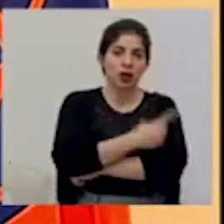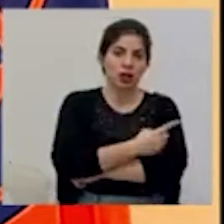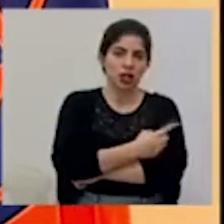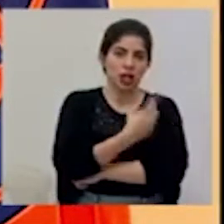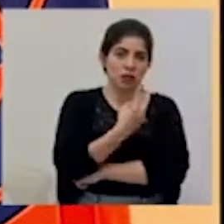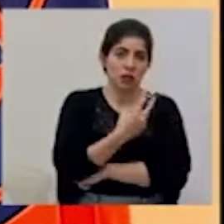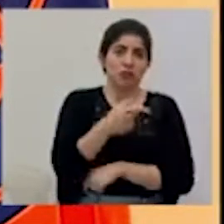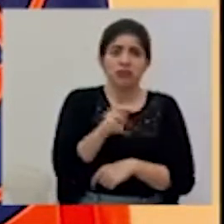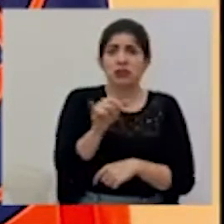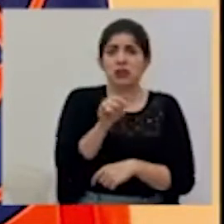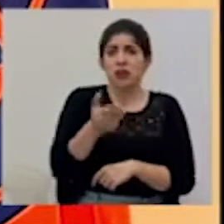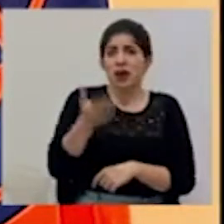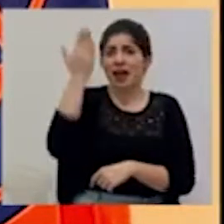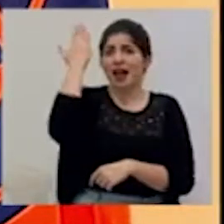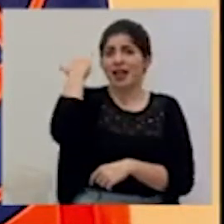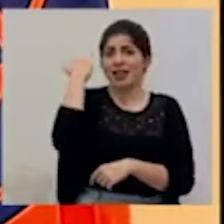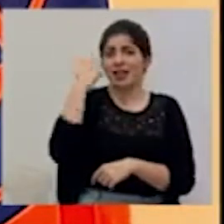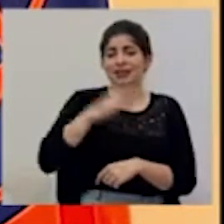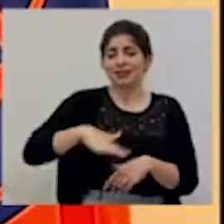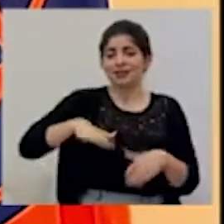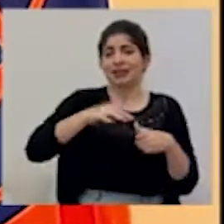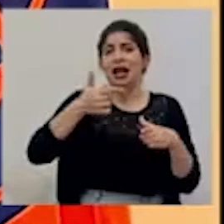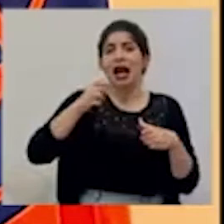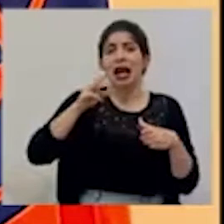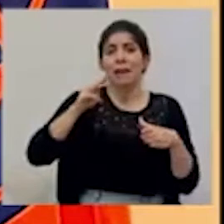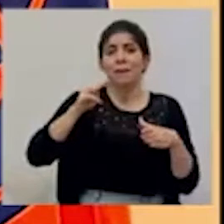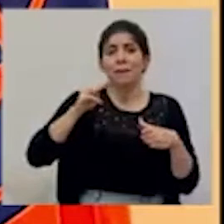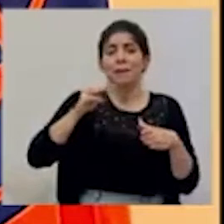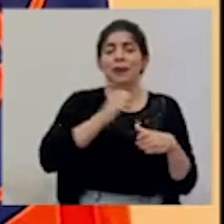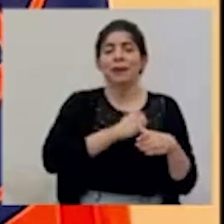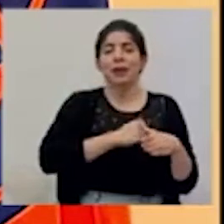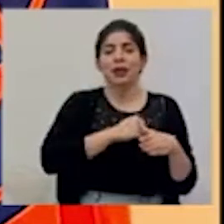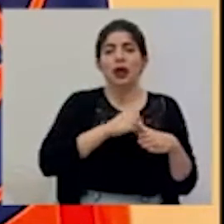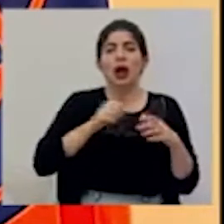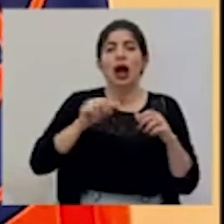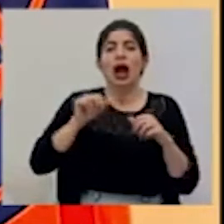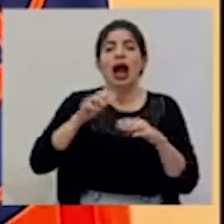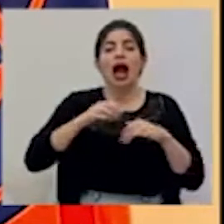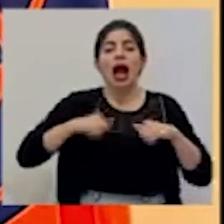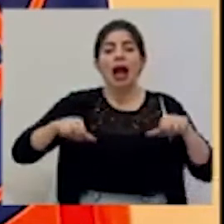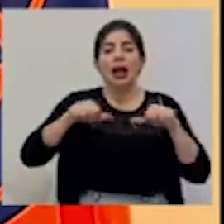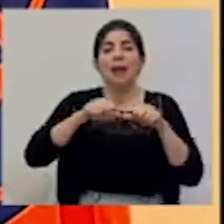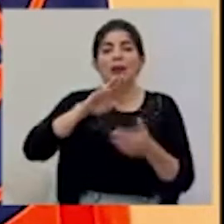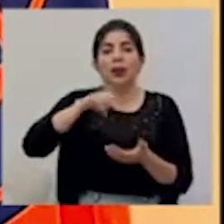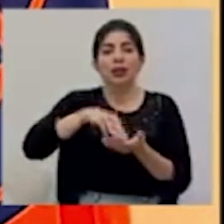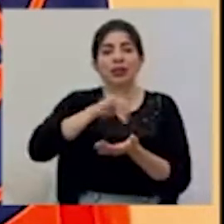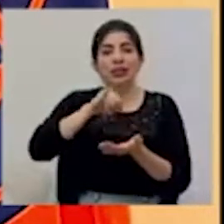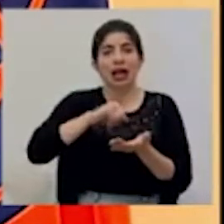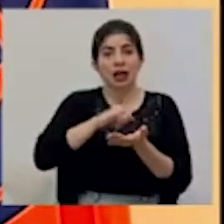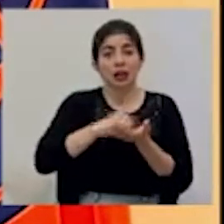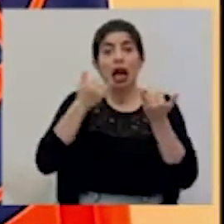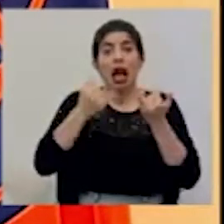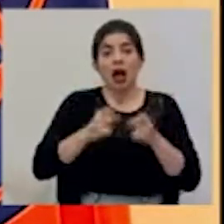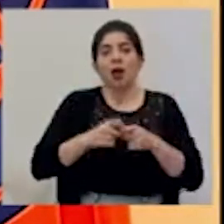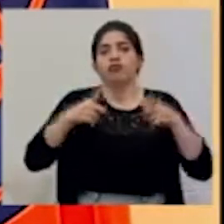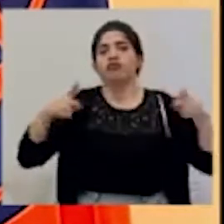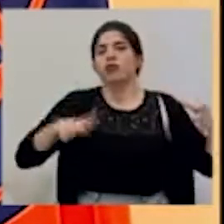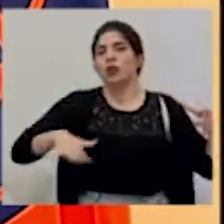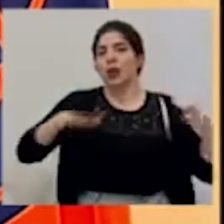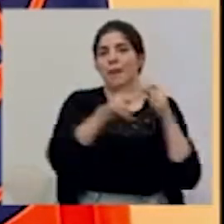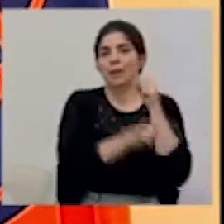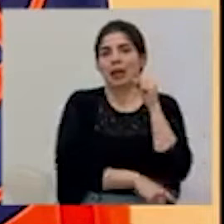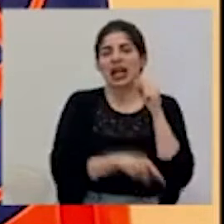GAM, para el área metropolitana de San José y que se mantienen extendidas a todo el país y que lo que buscan es, en primera